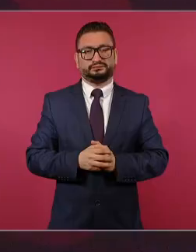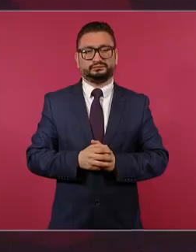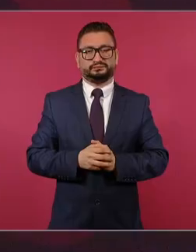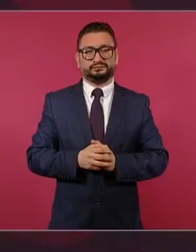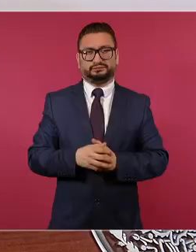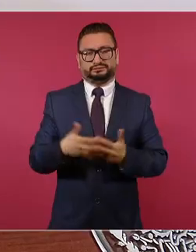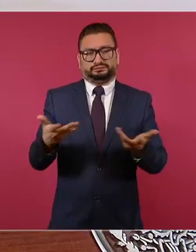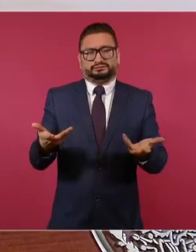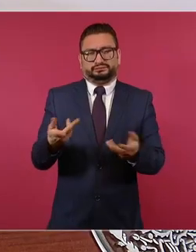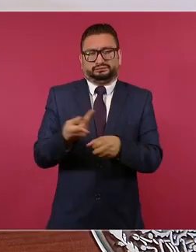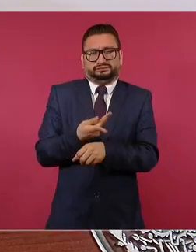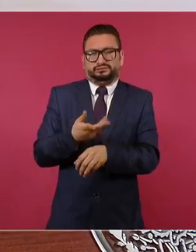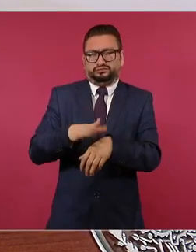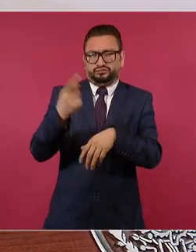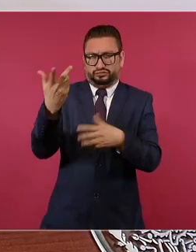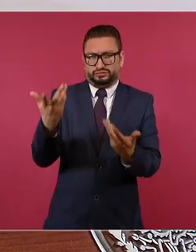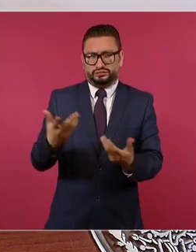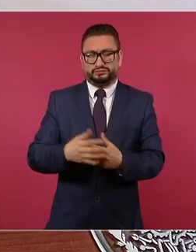¿Qué es eso?